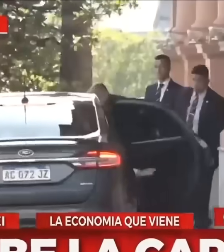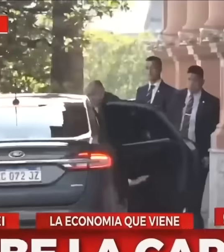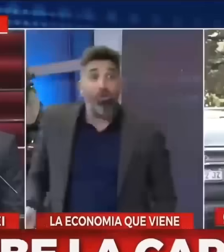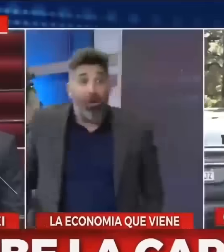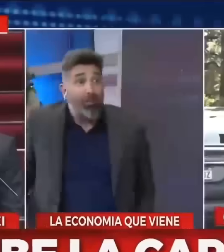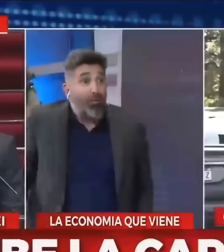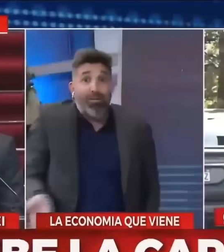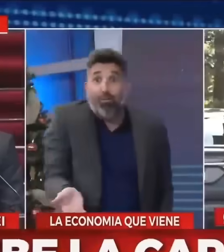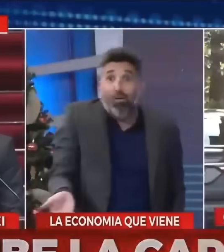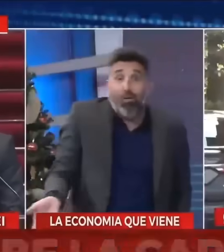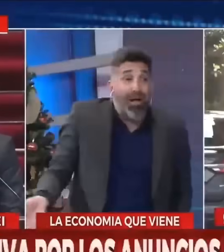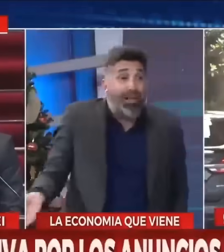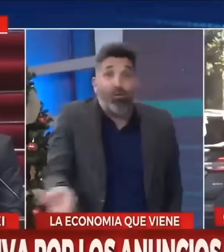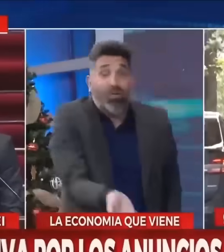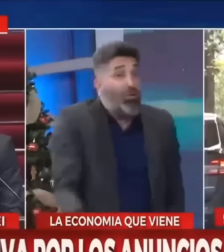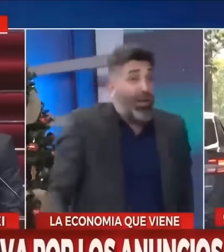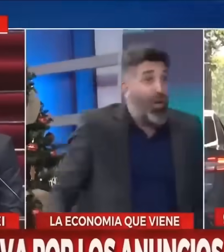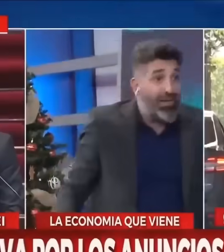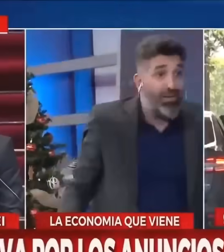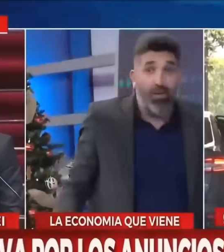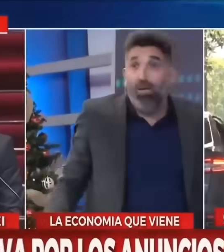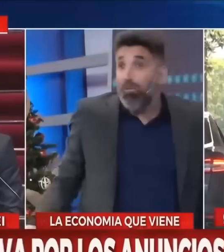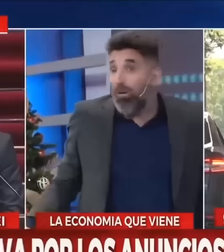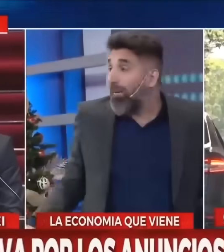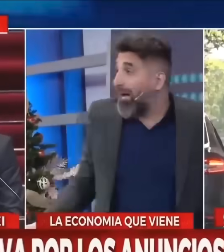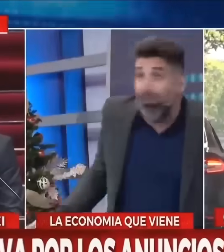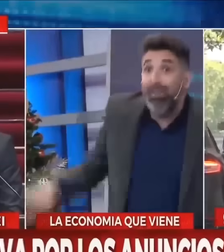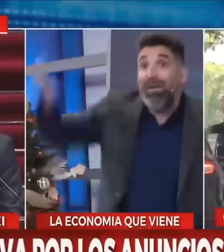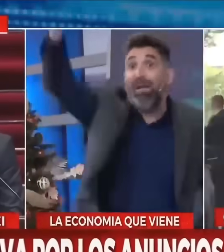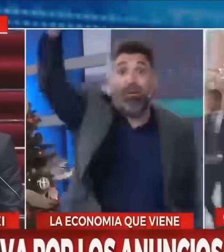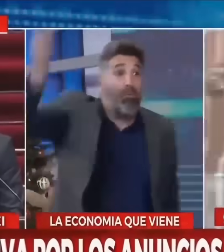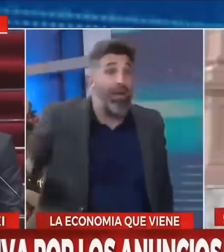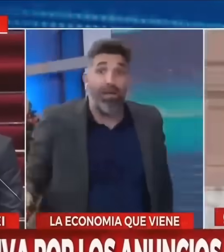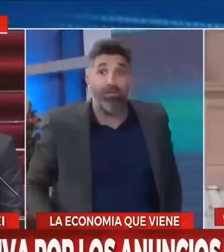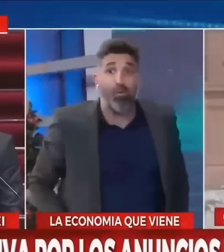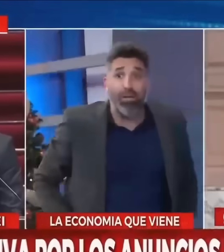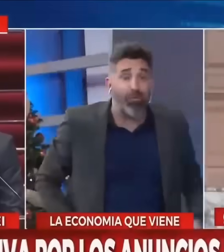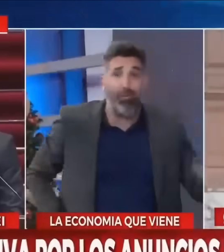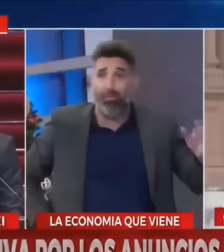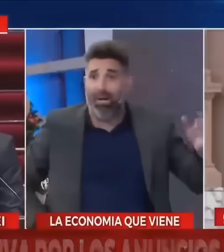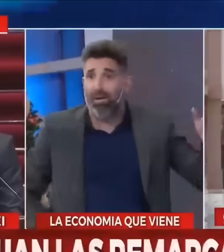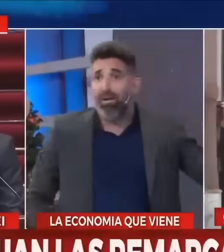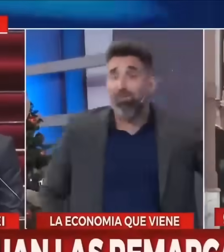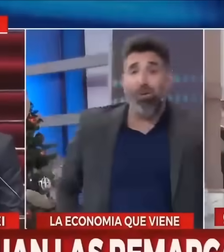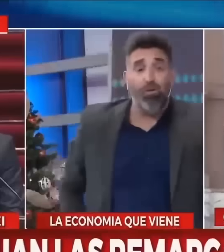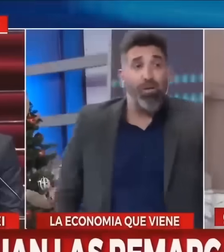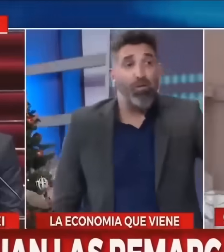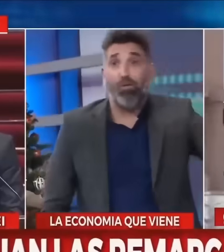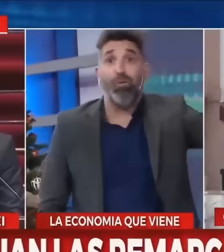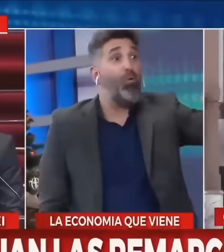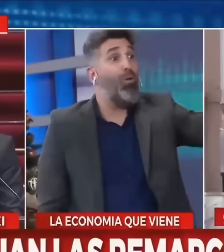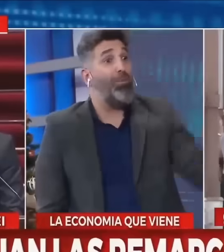compr teng c cuando Quiero viajar tengo que llevar d no hay auditor per inv cara V a buscar 140 aen